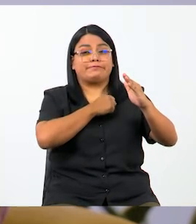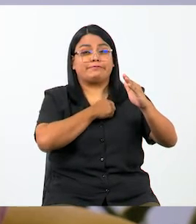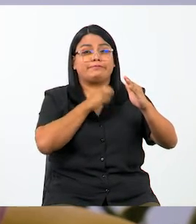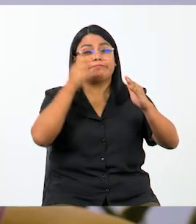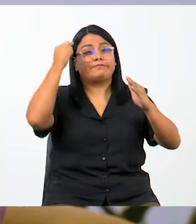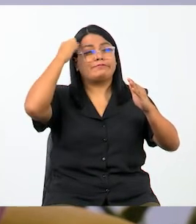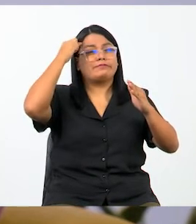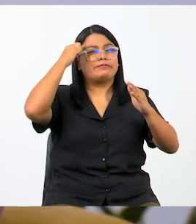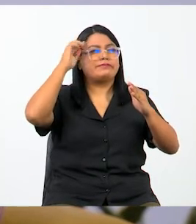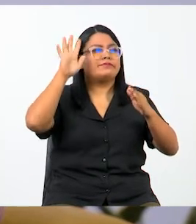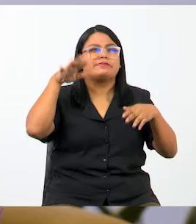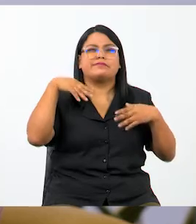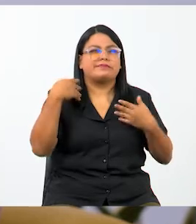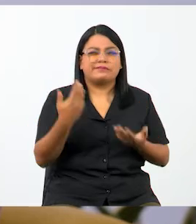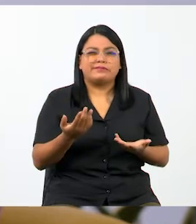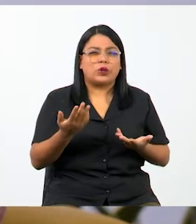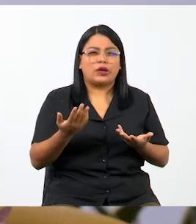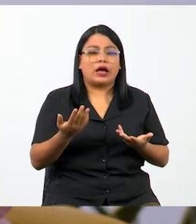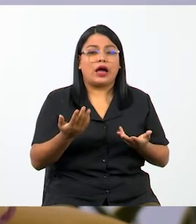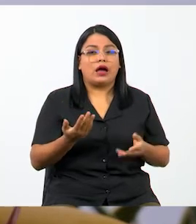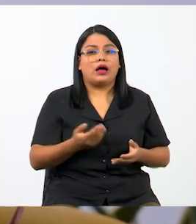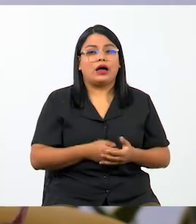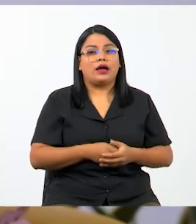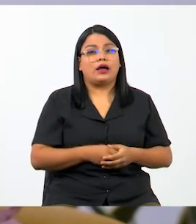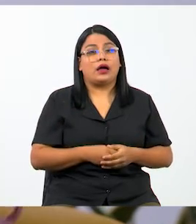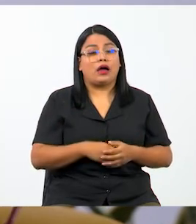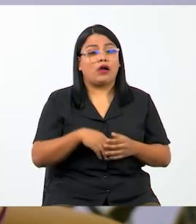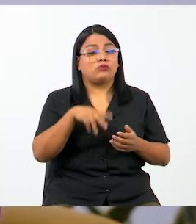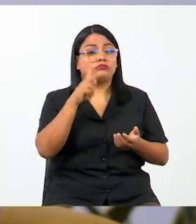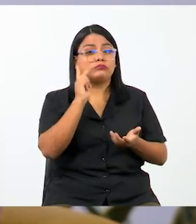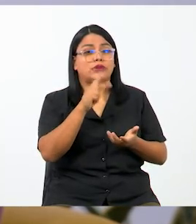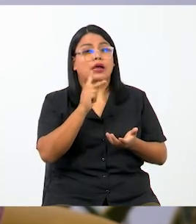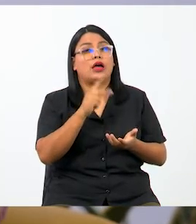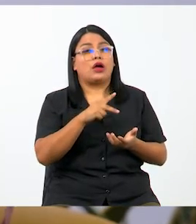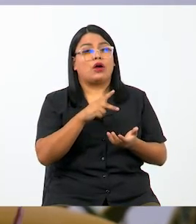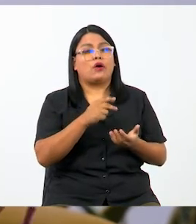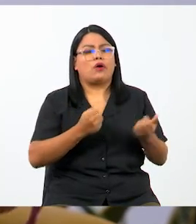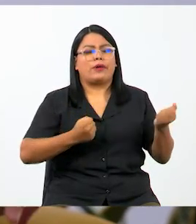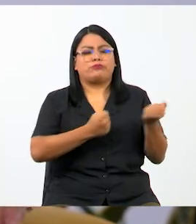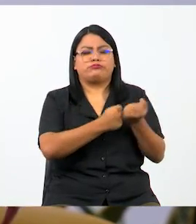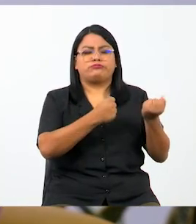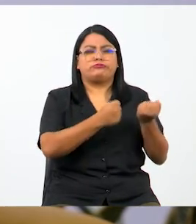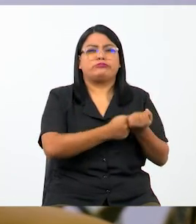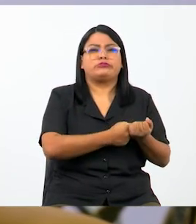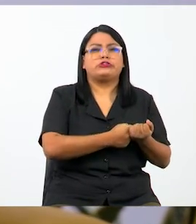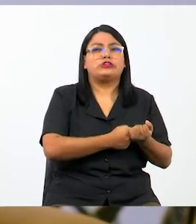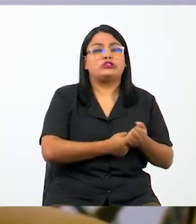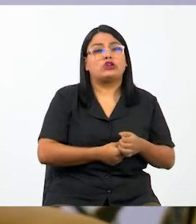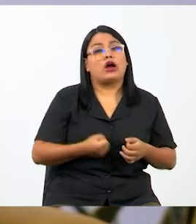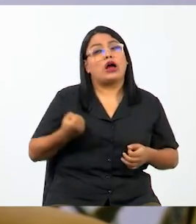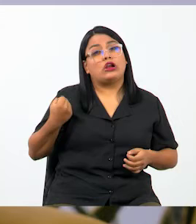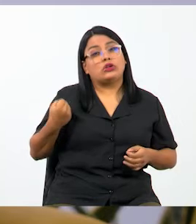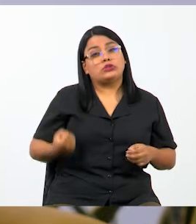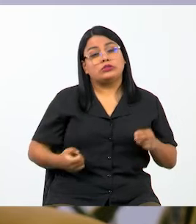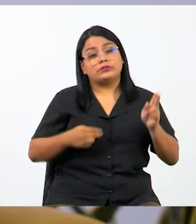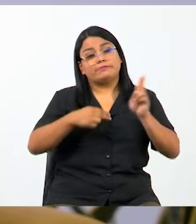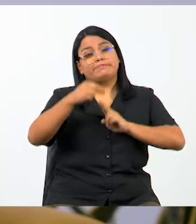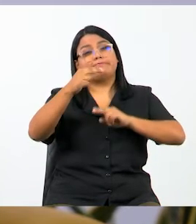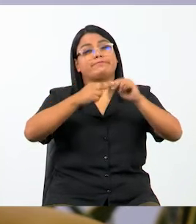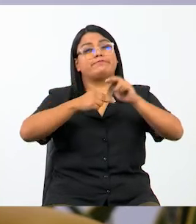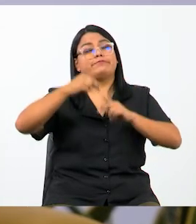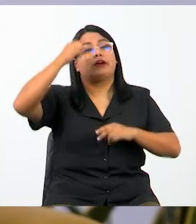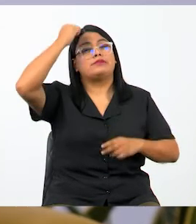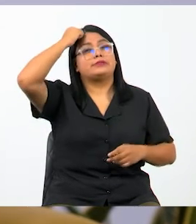un propósito pedagógico, apoyan o sirven en algo en la construcción del aprendizaje. Entonces,